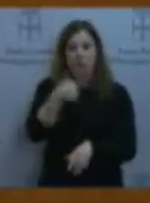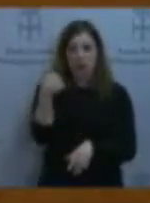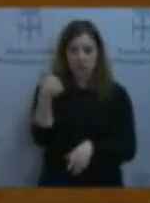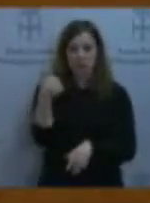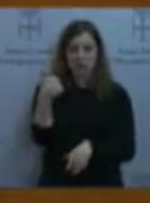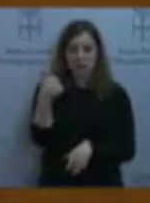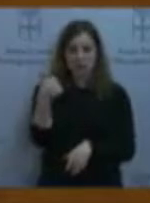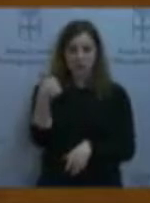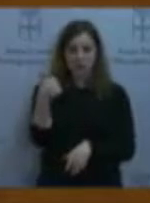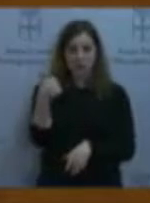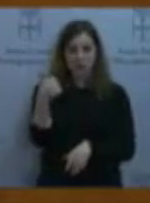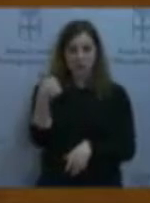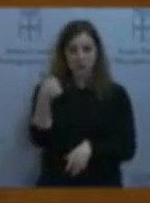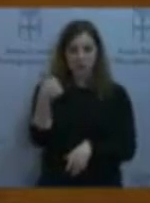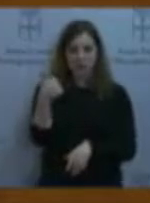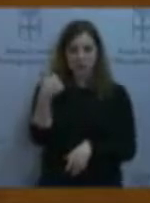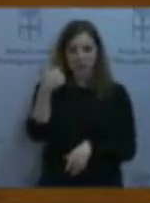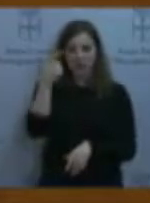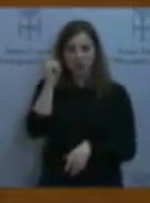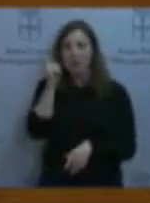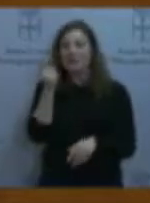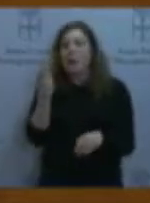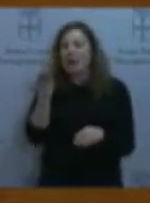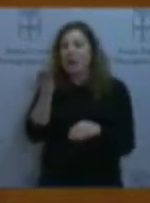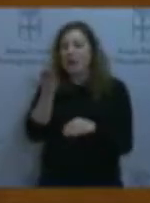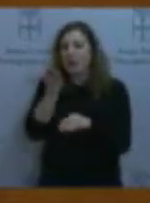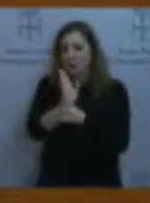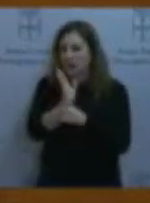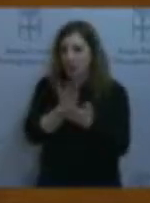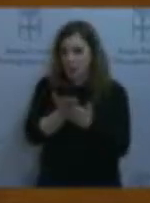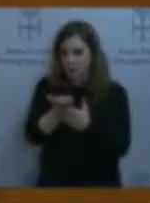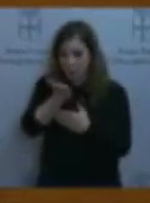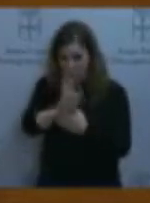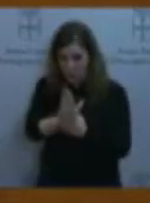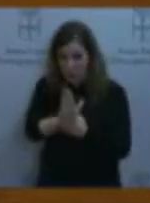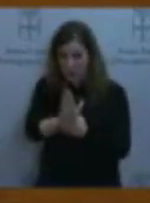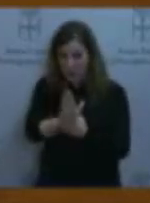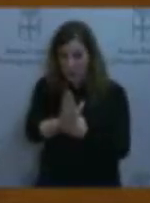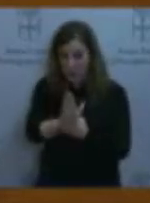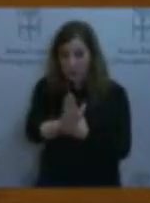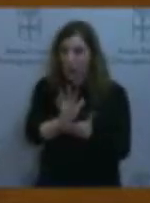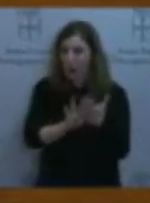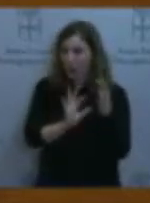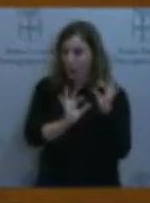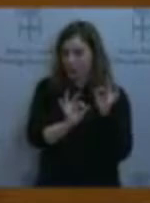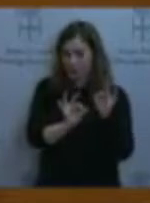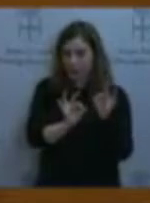aparentemente representa esta propuesta, ¿no? tan concreta, que aborda una parte